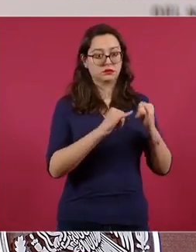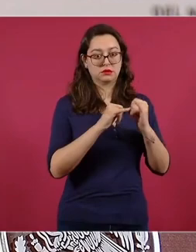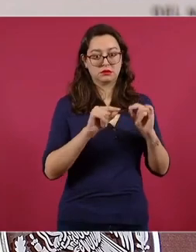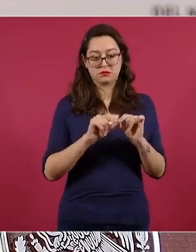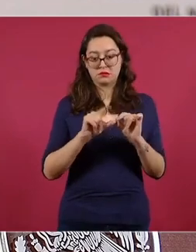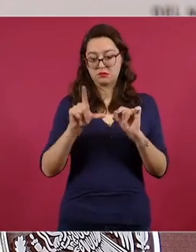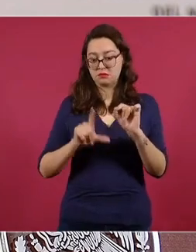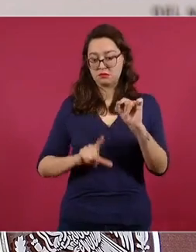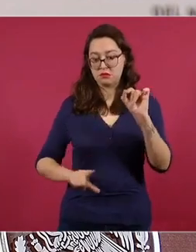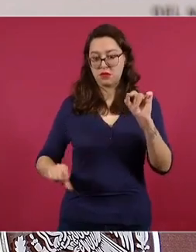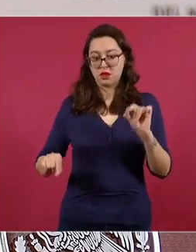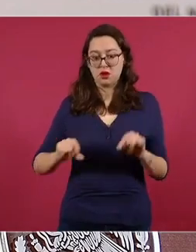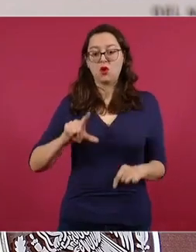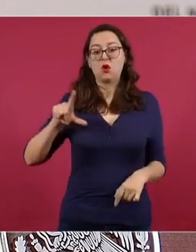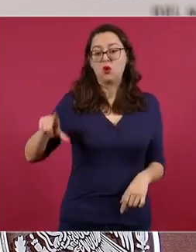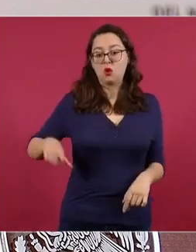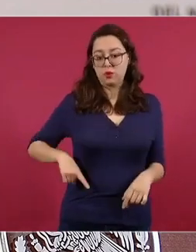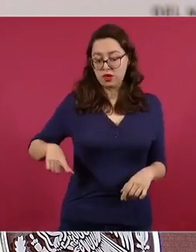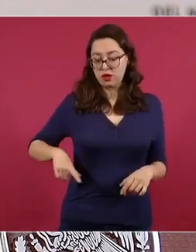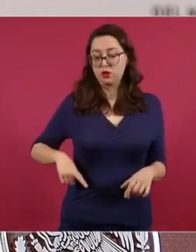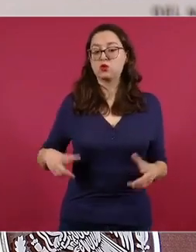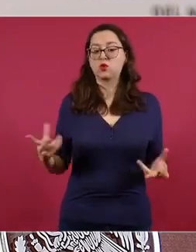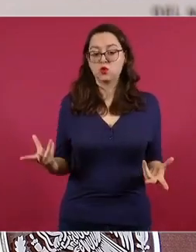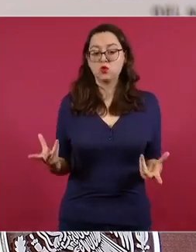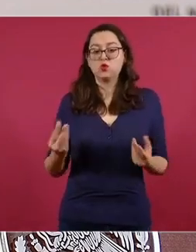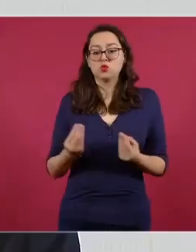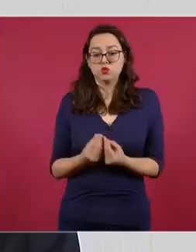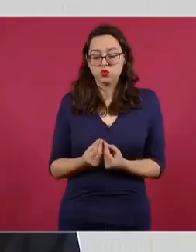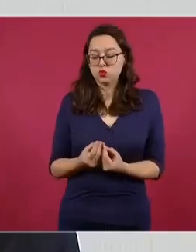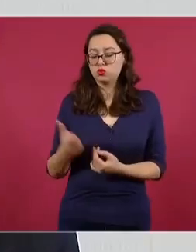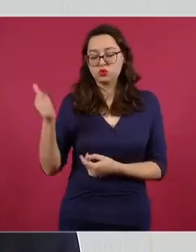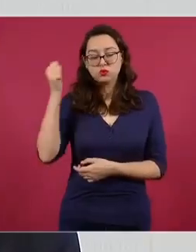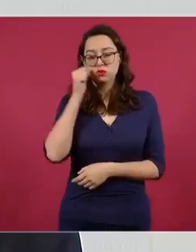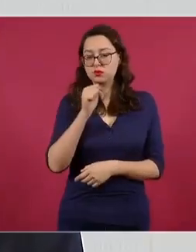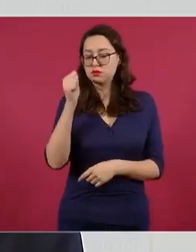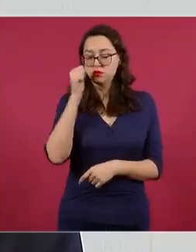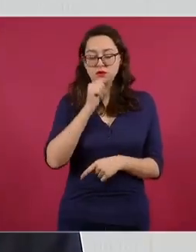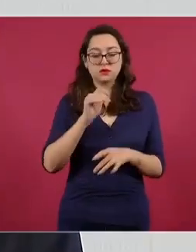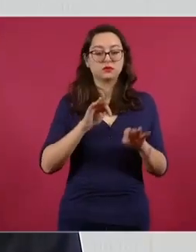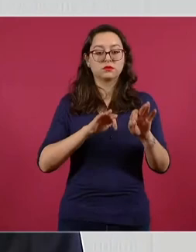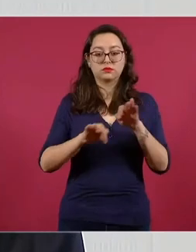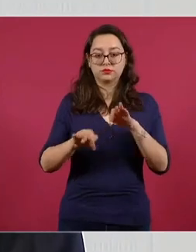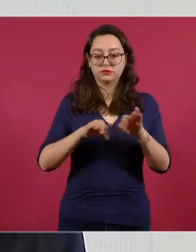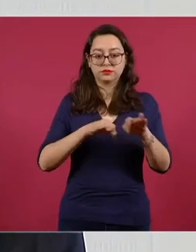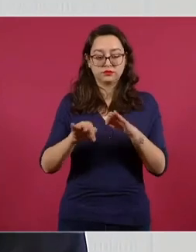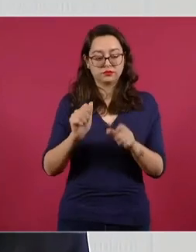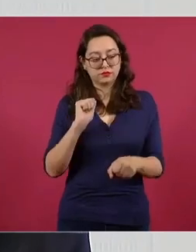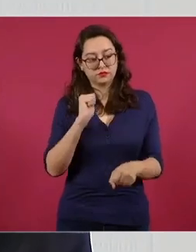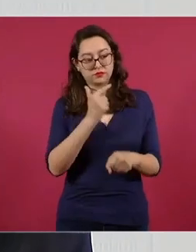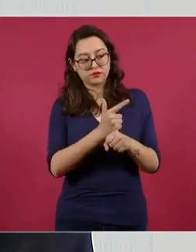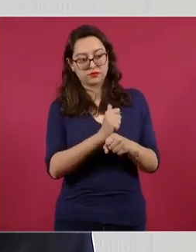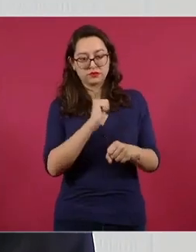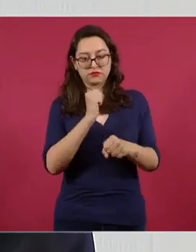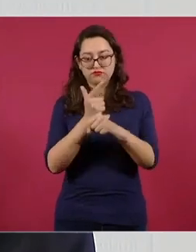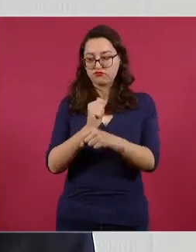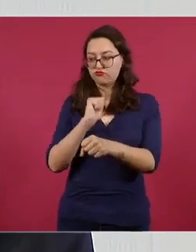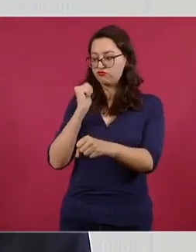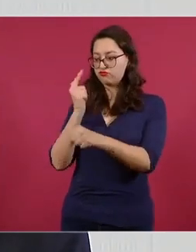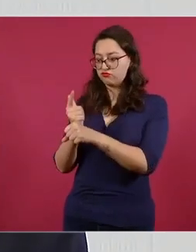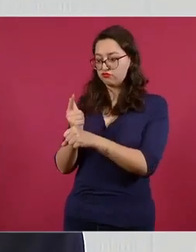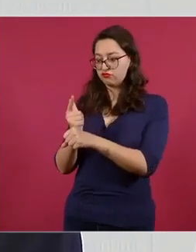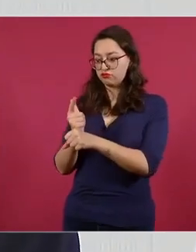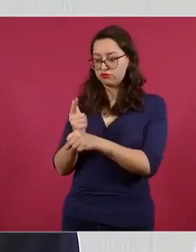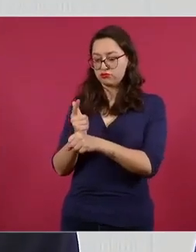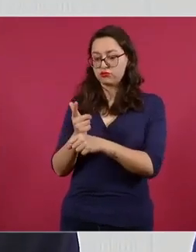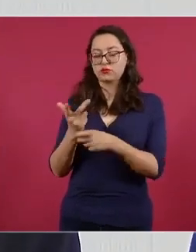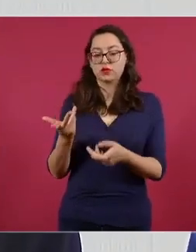que pertenecen al gobierno, y hay una acción conjunta cuando es indispensable